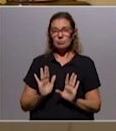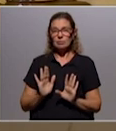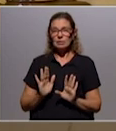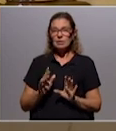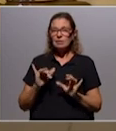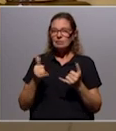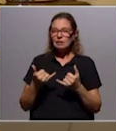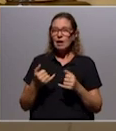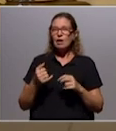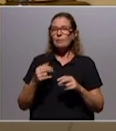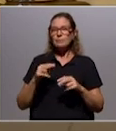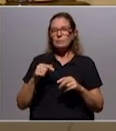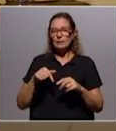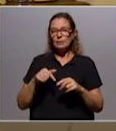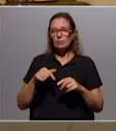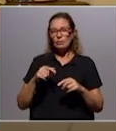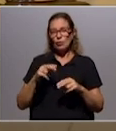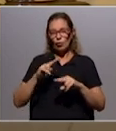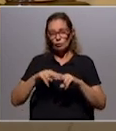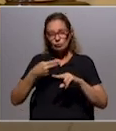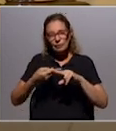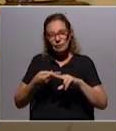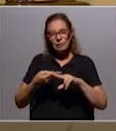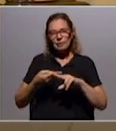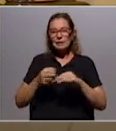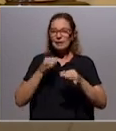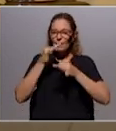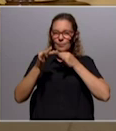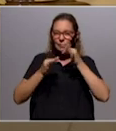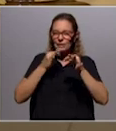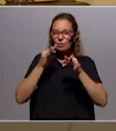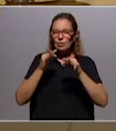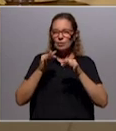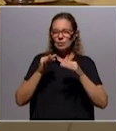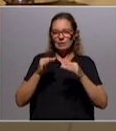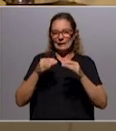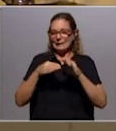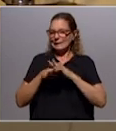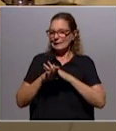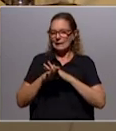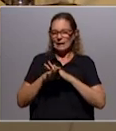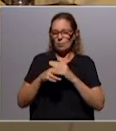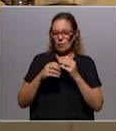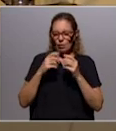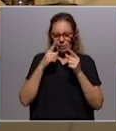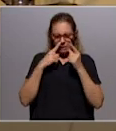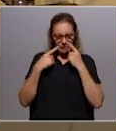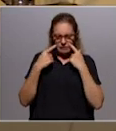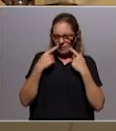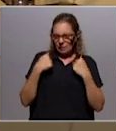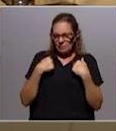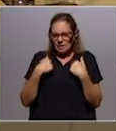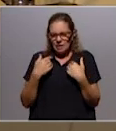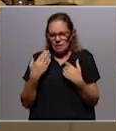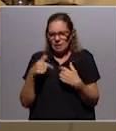ya había recurso en el momento que yo lo voy a recusar y le explico ella entra en un estado de tristeza siendo pero a mí me pasó